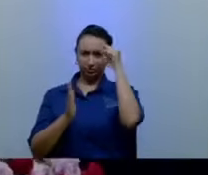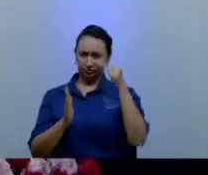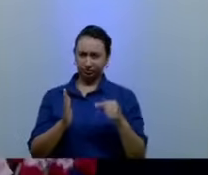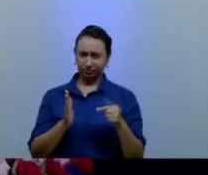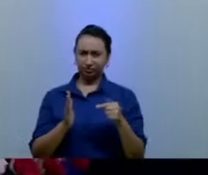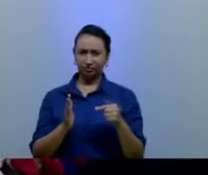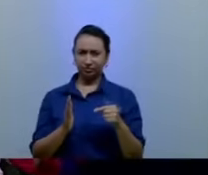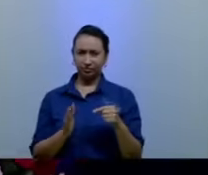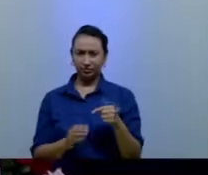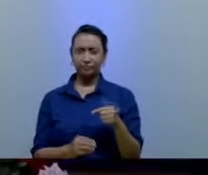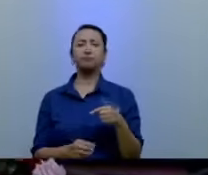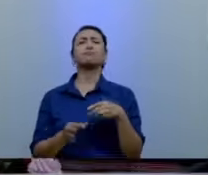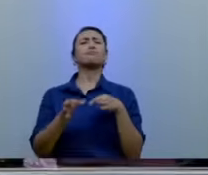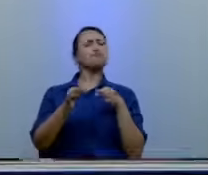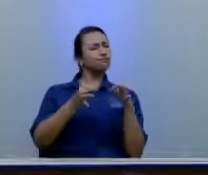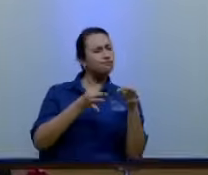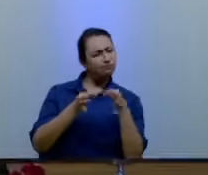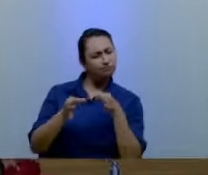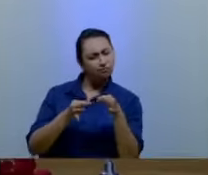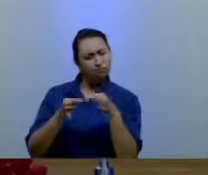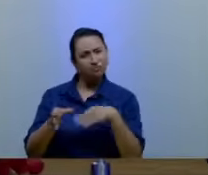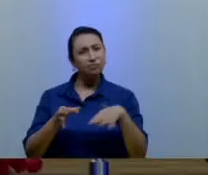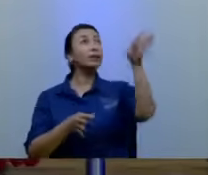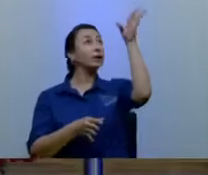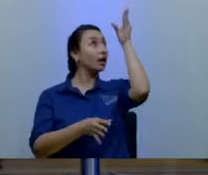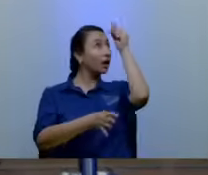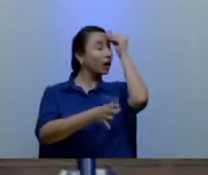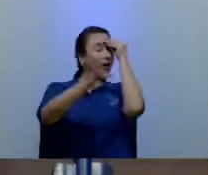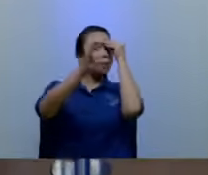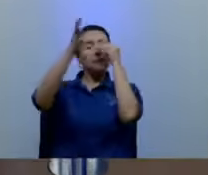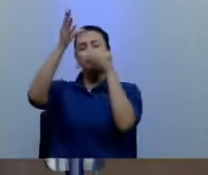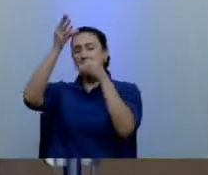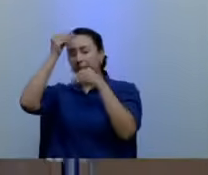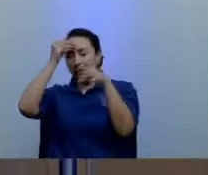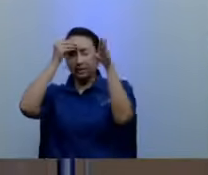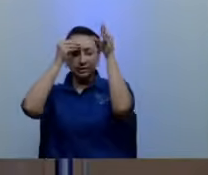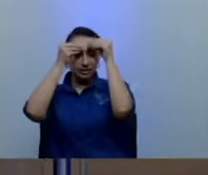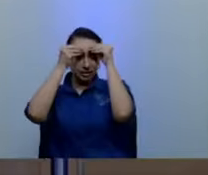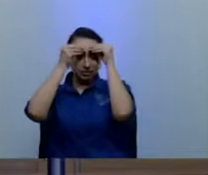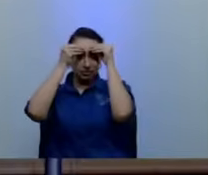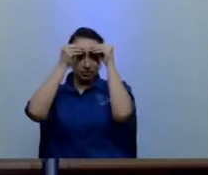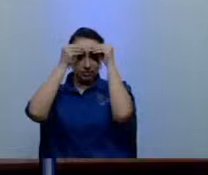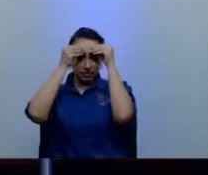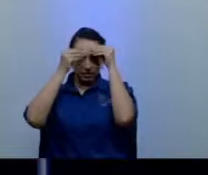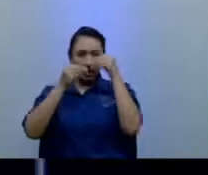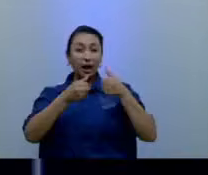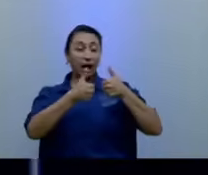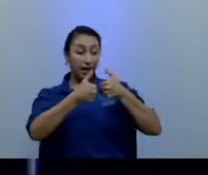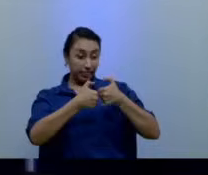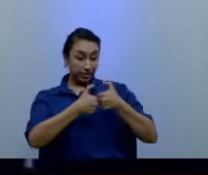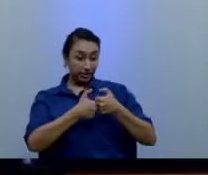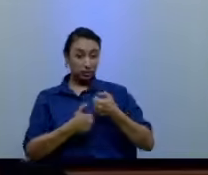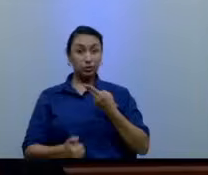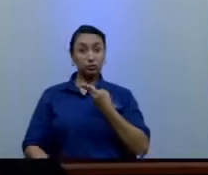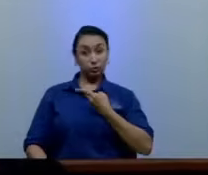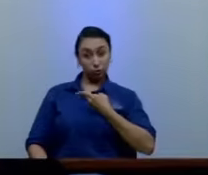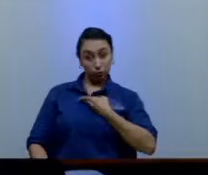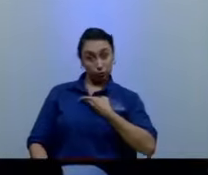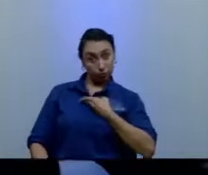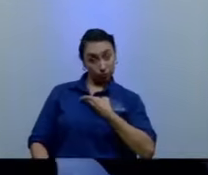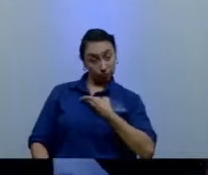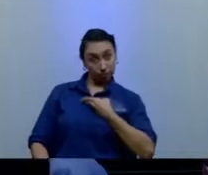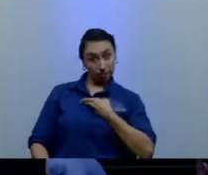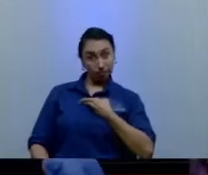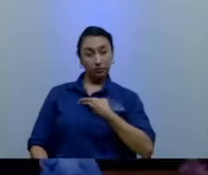y a aprender el autodiagnóstico de la amargura, ¿verdad?